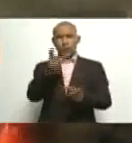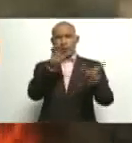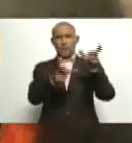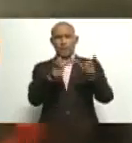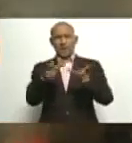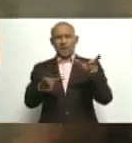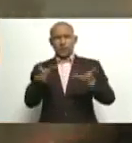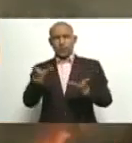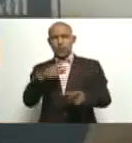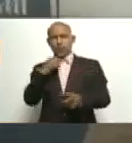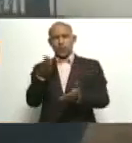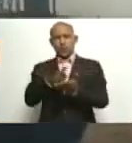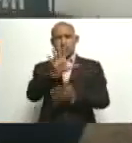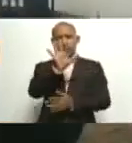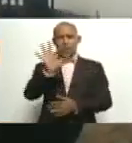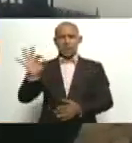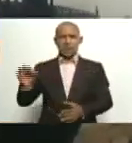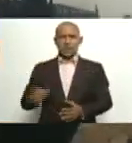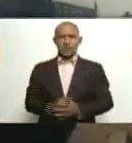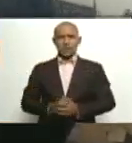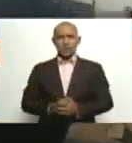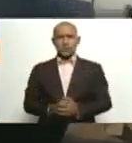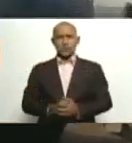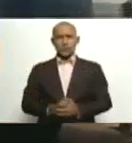500 palestinos.